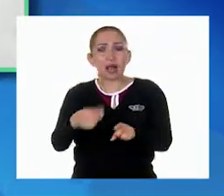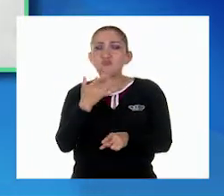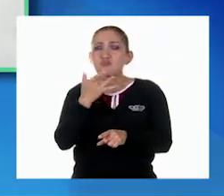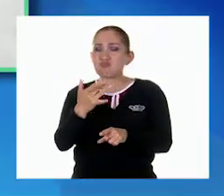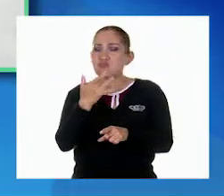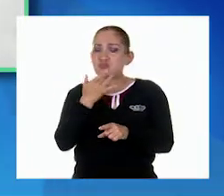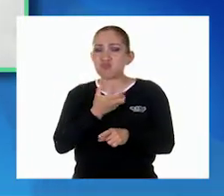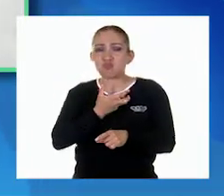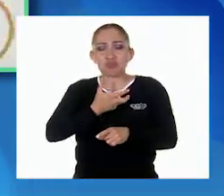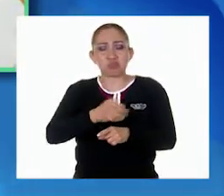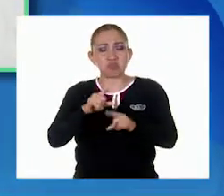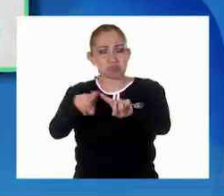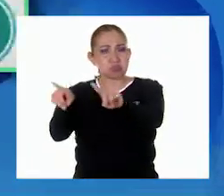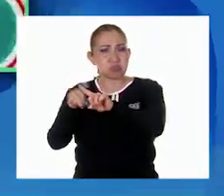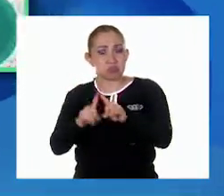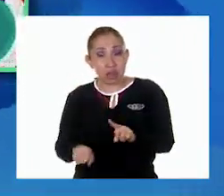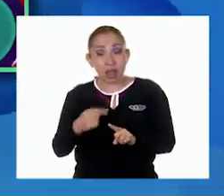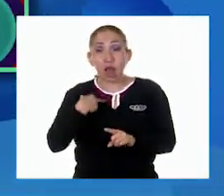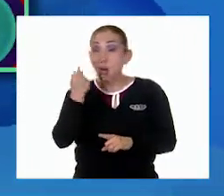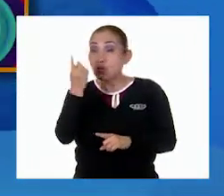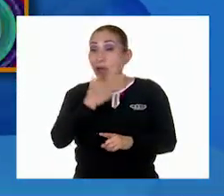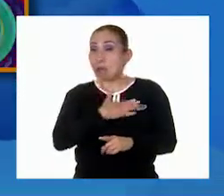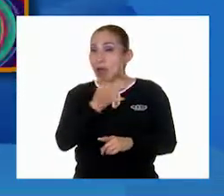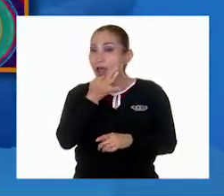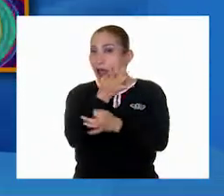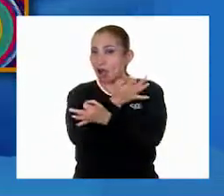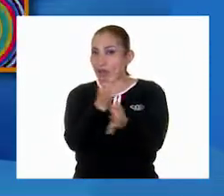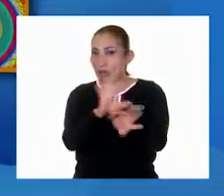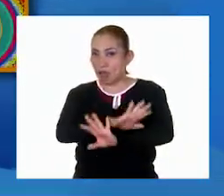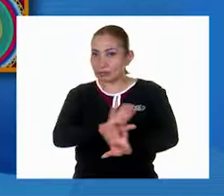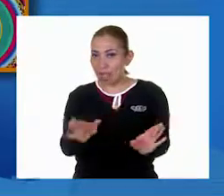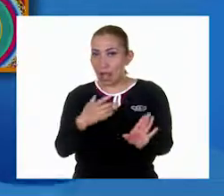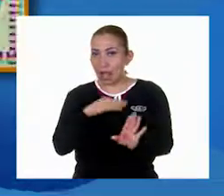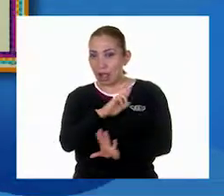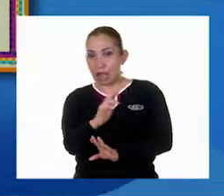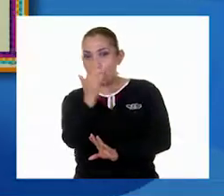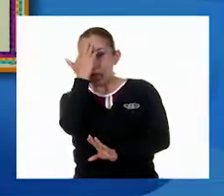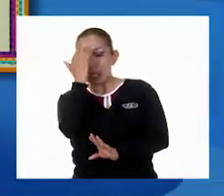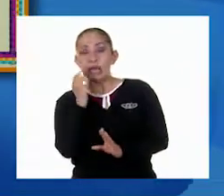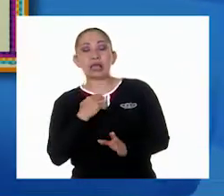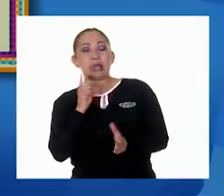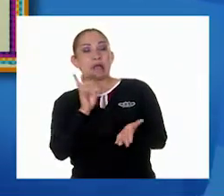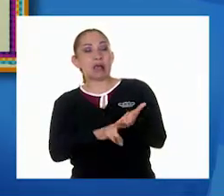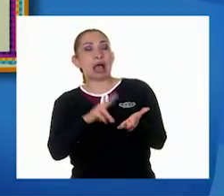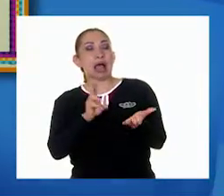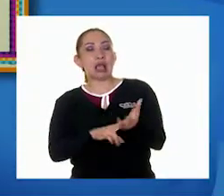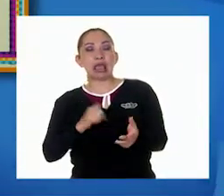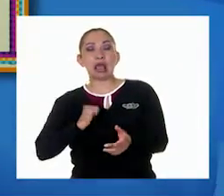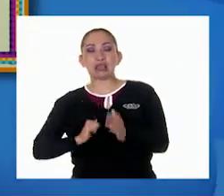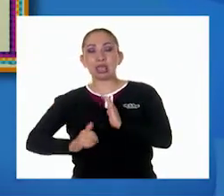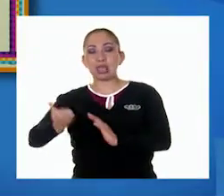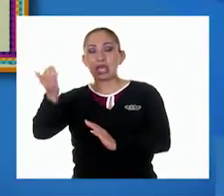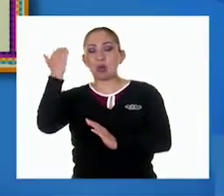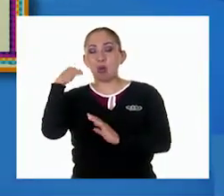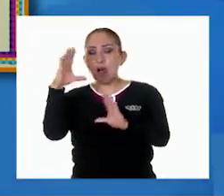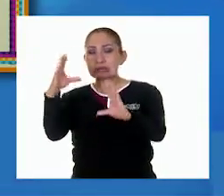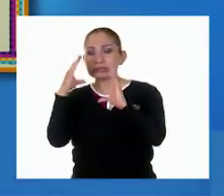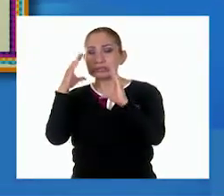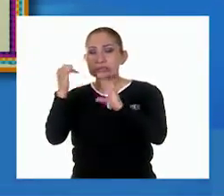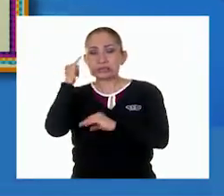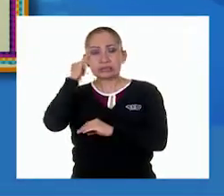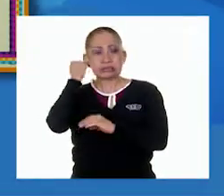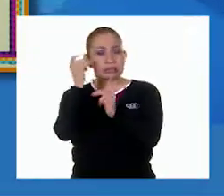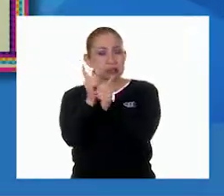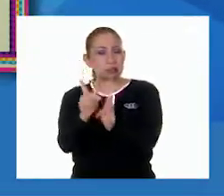ranas. La buena noticia es que hemos empezado a reconocer el conocimiento ancestral de los pueblos